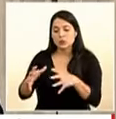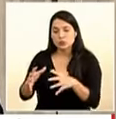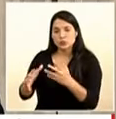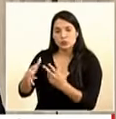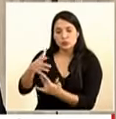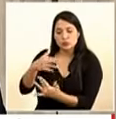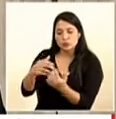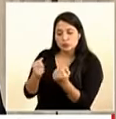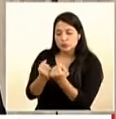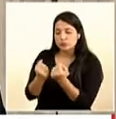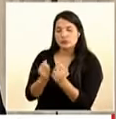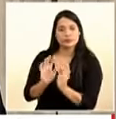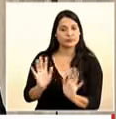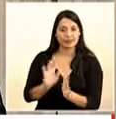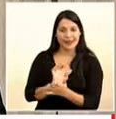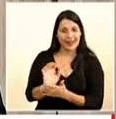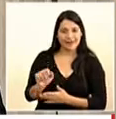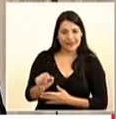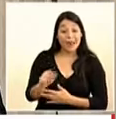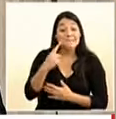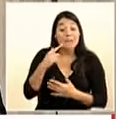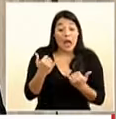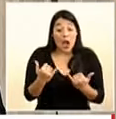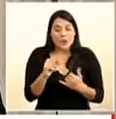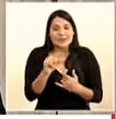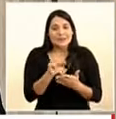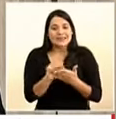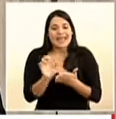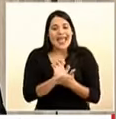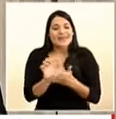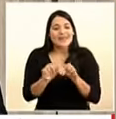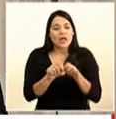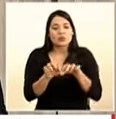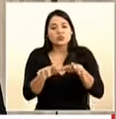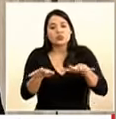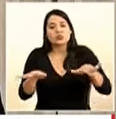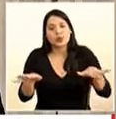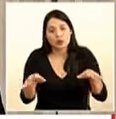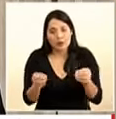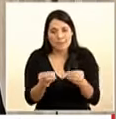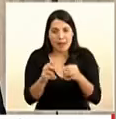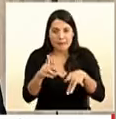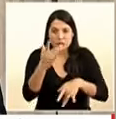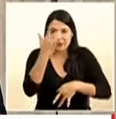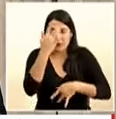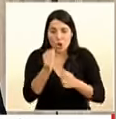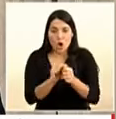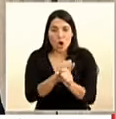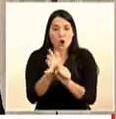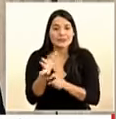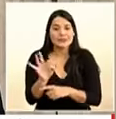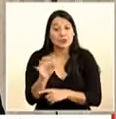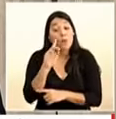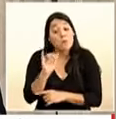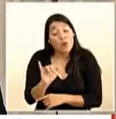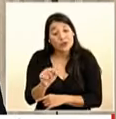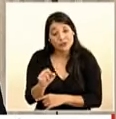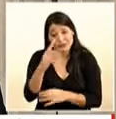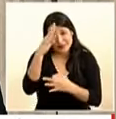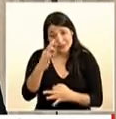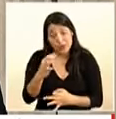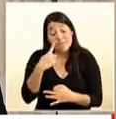contener en este periodo el 19 es por eso que estamos adoptando estas estas medidas para protegernos